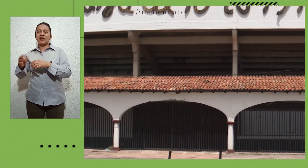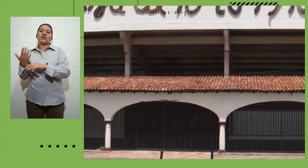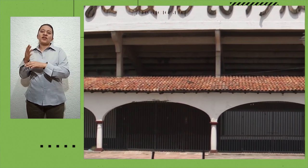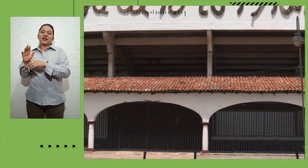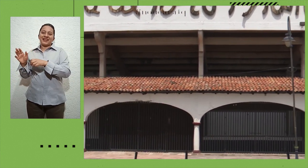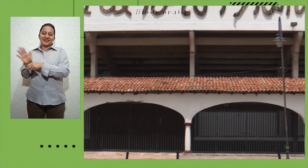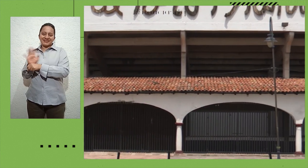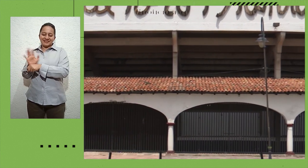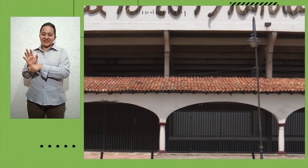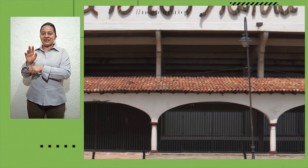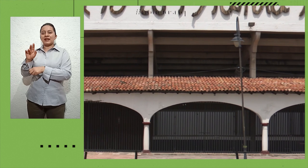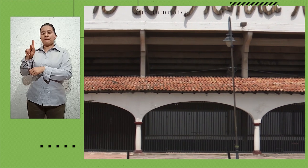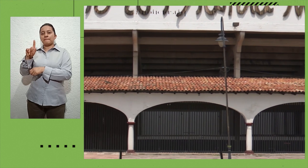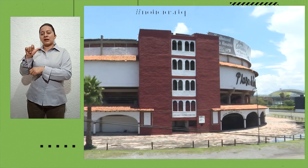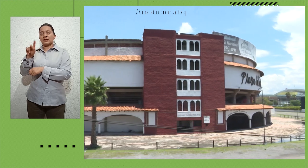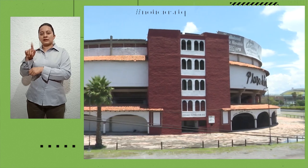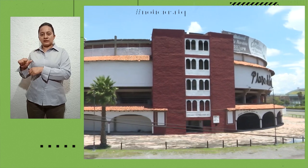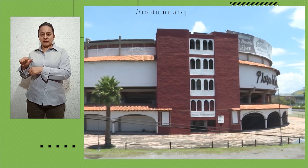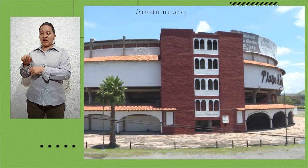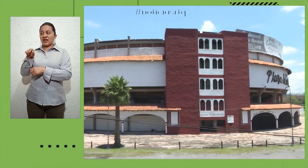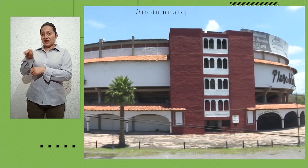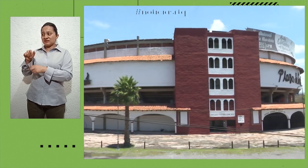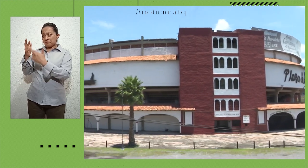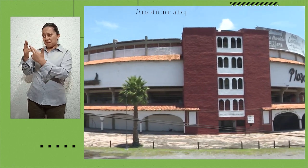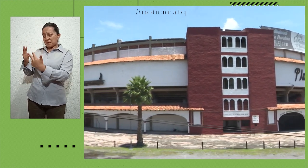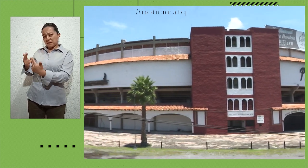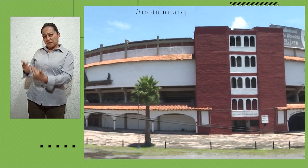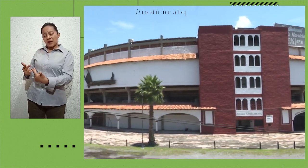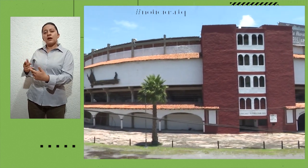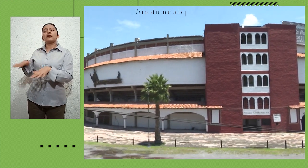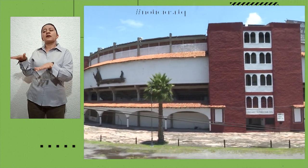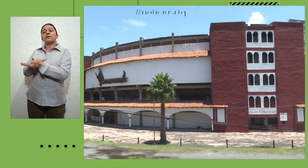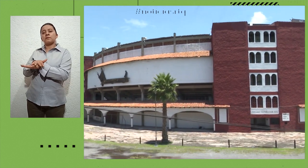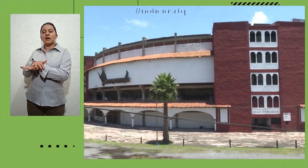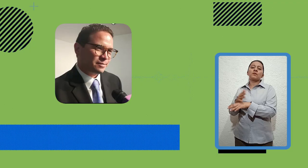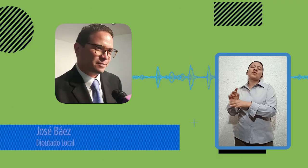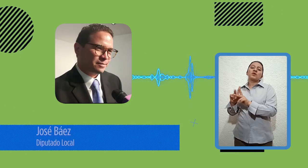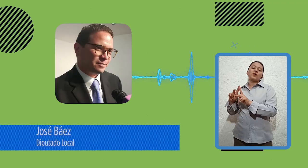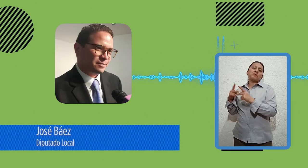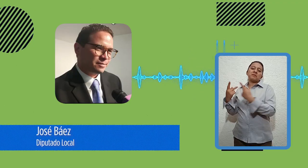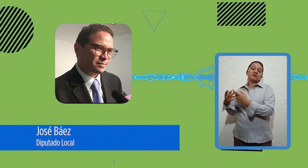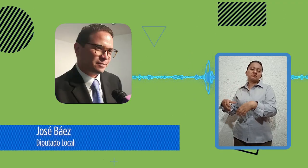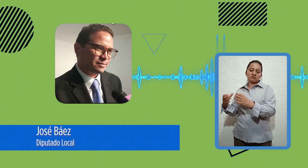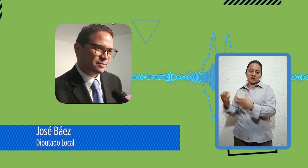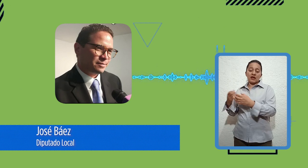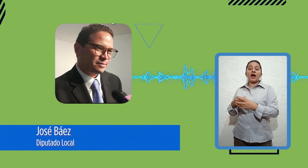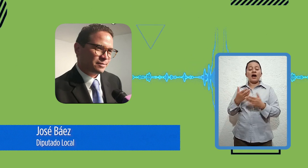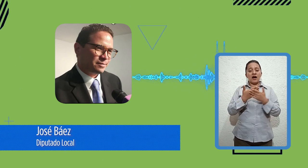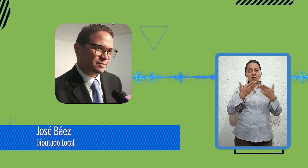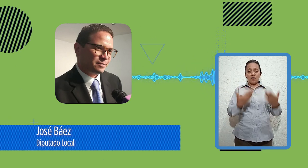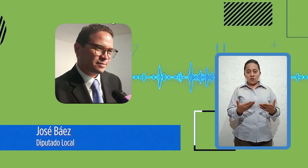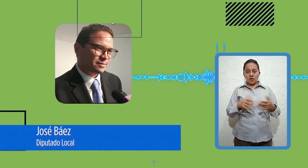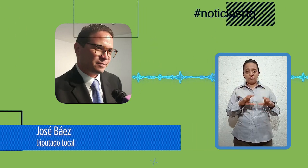comercial, por lo que la Plaza de Toros debe ser respetada en su arquitectura y en su valor cultural. Particularmente me he reunido